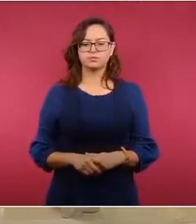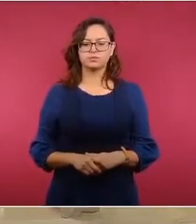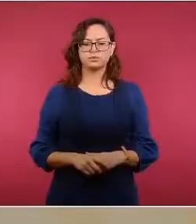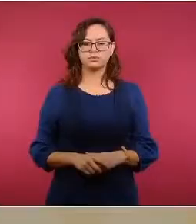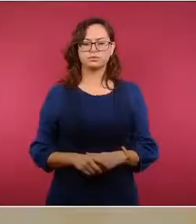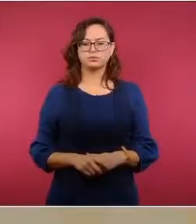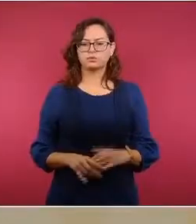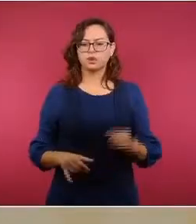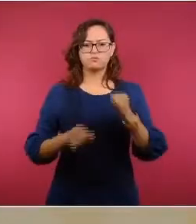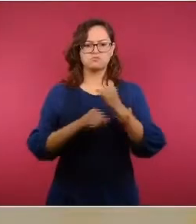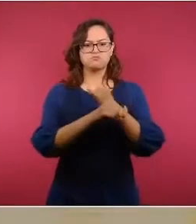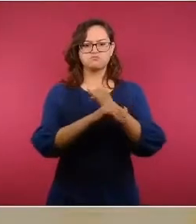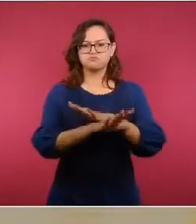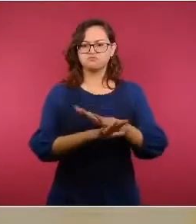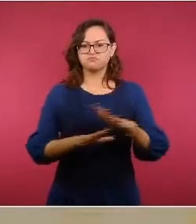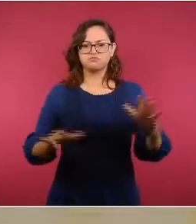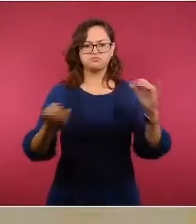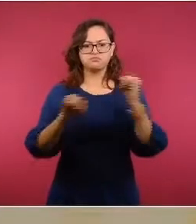duda